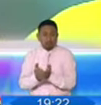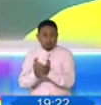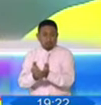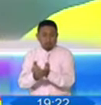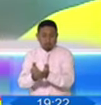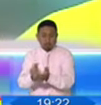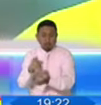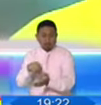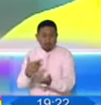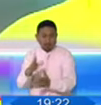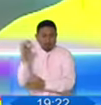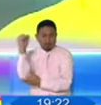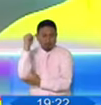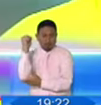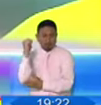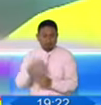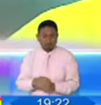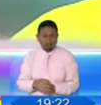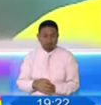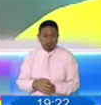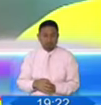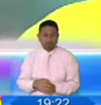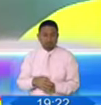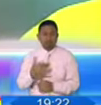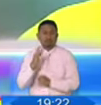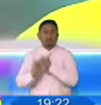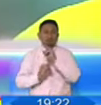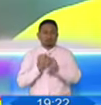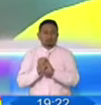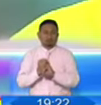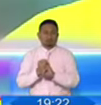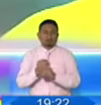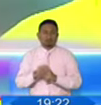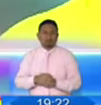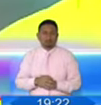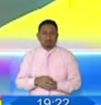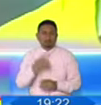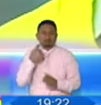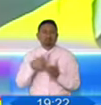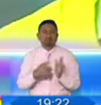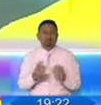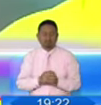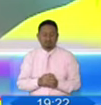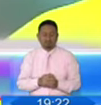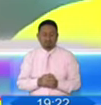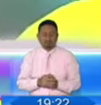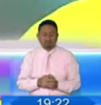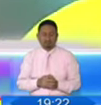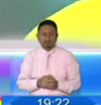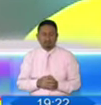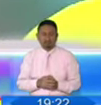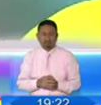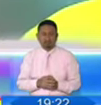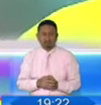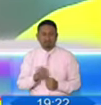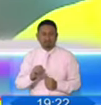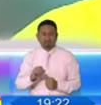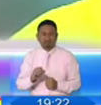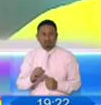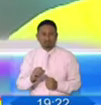bastante nombrado y de renombre en el ámbito internacional, para a través del mismo